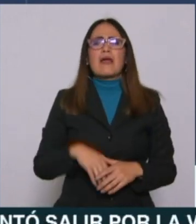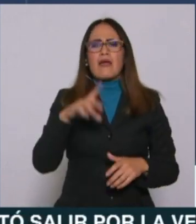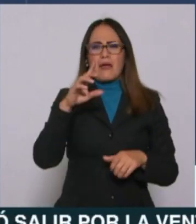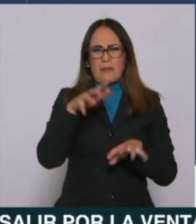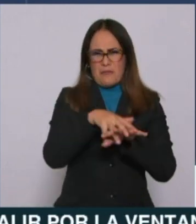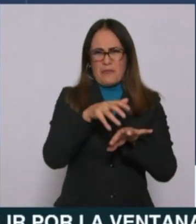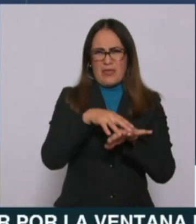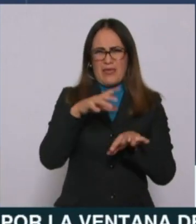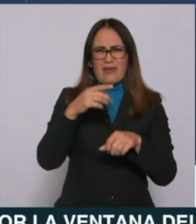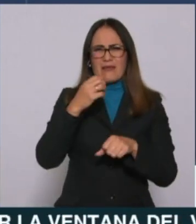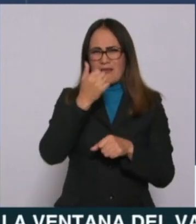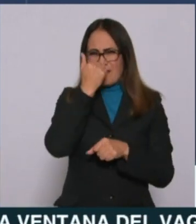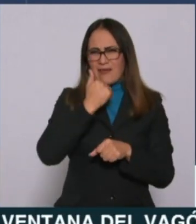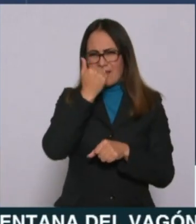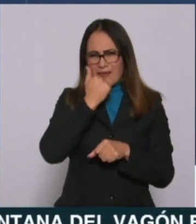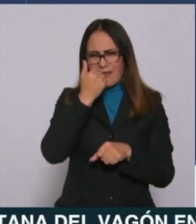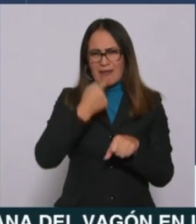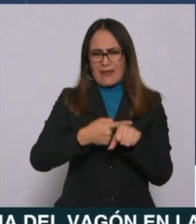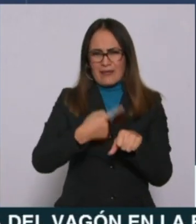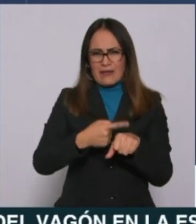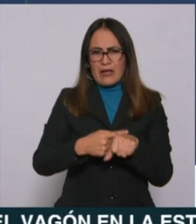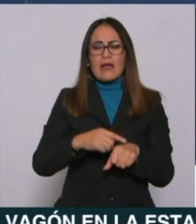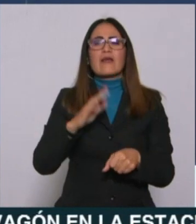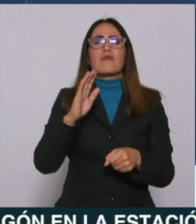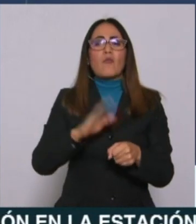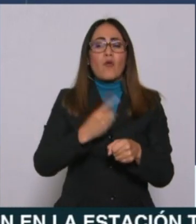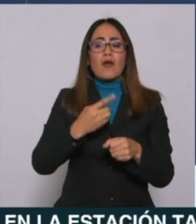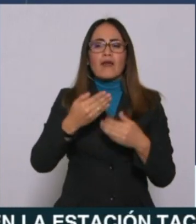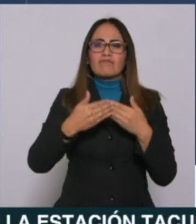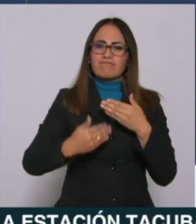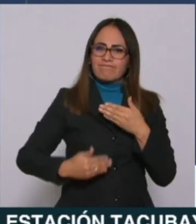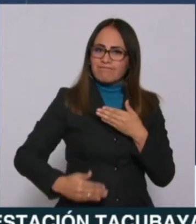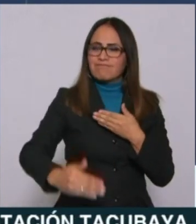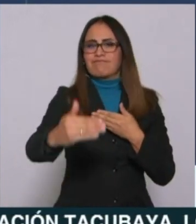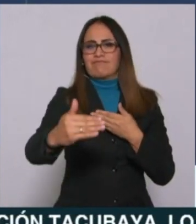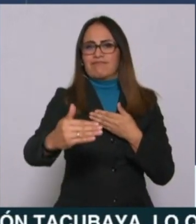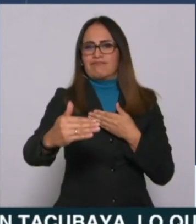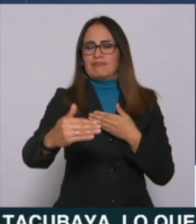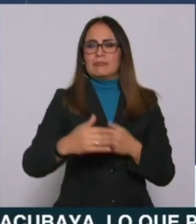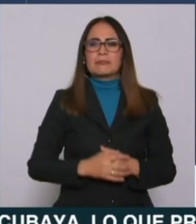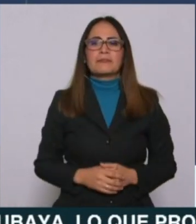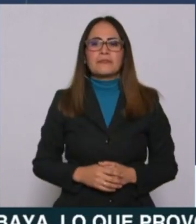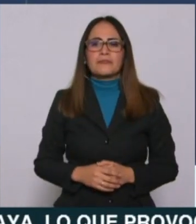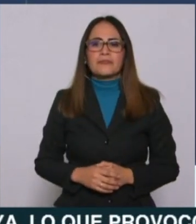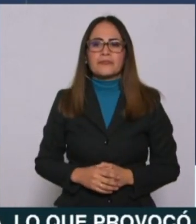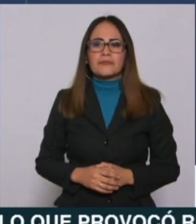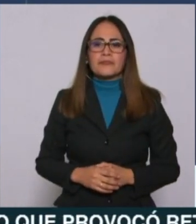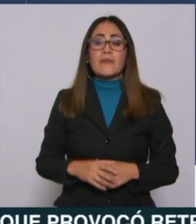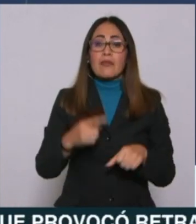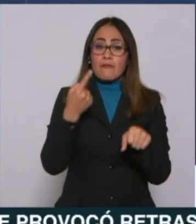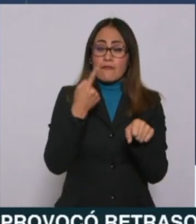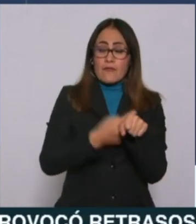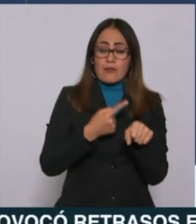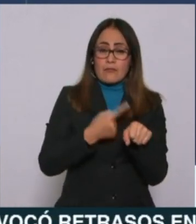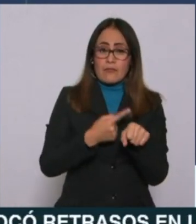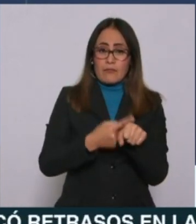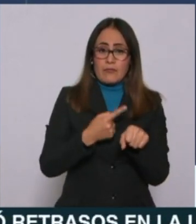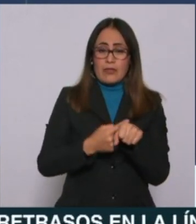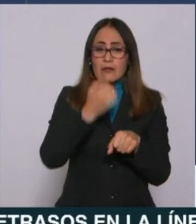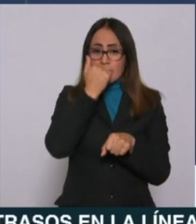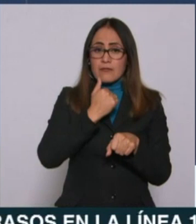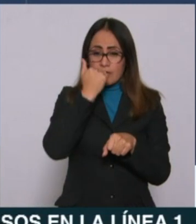diabético. La amputación es la consecuencia. Sí. O sea, la enfermedad